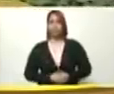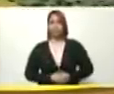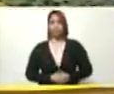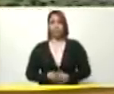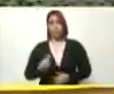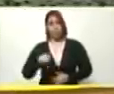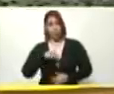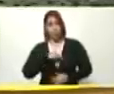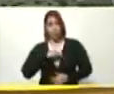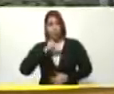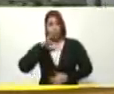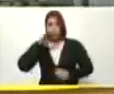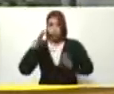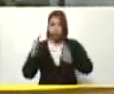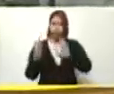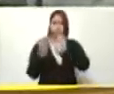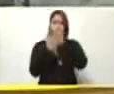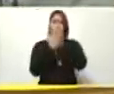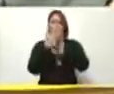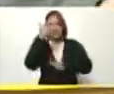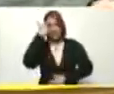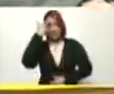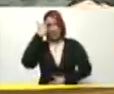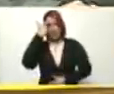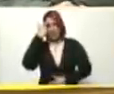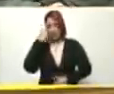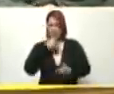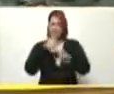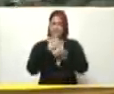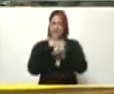Nosotros enfrentamos, como ustedes saben, amenazas.